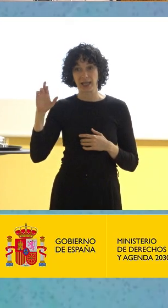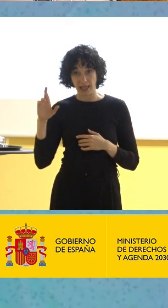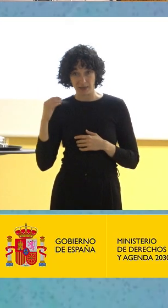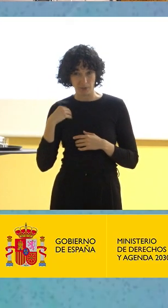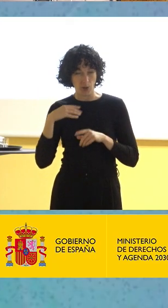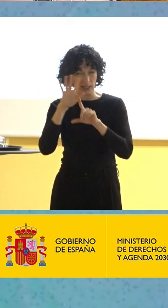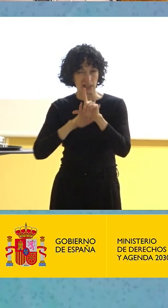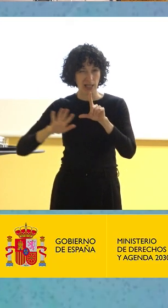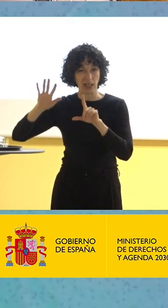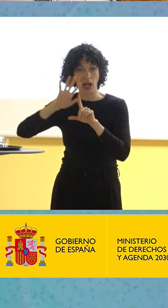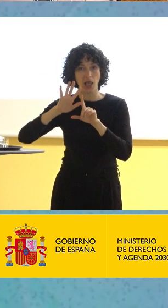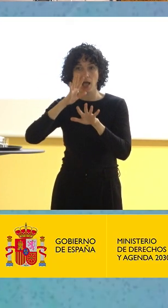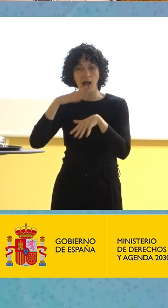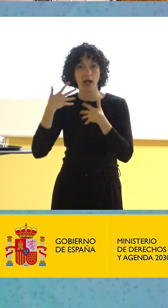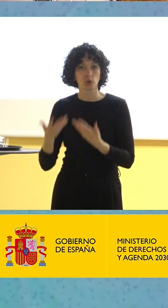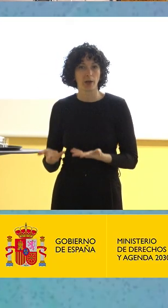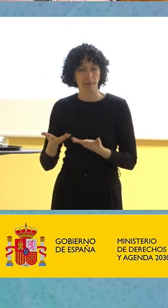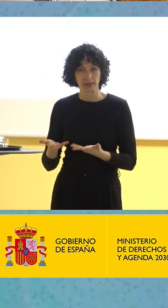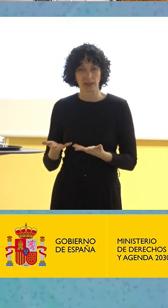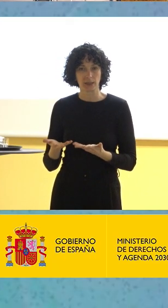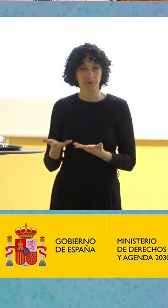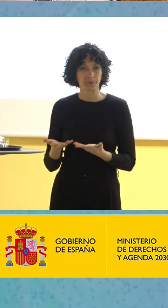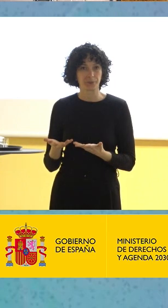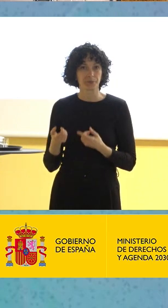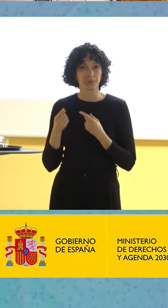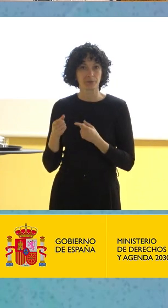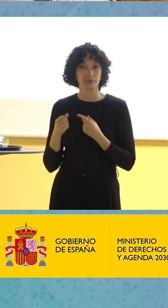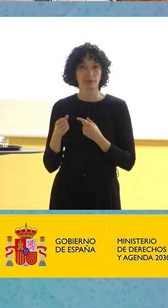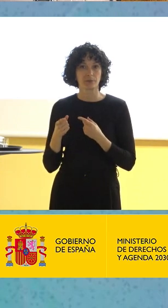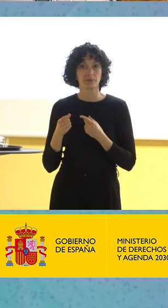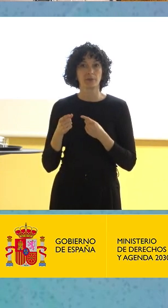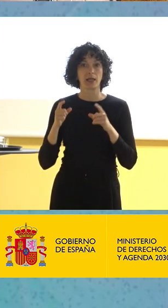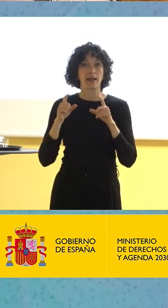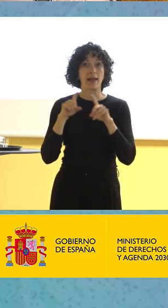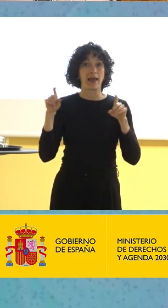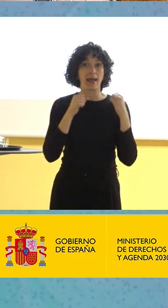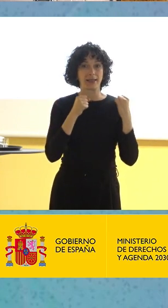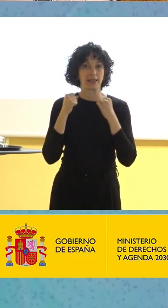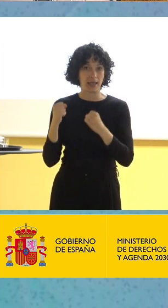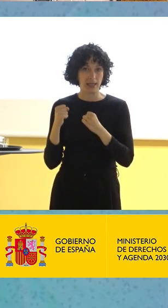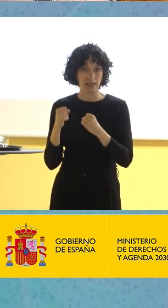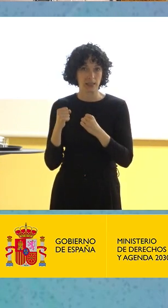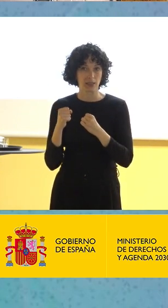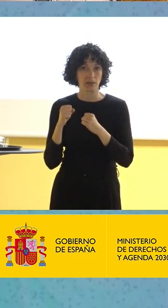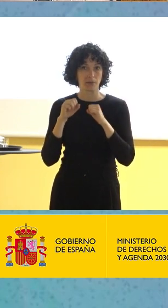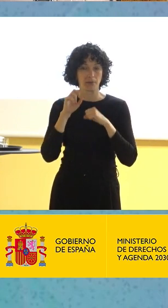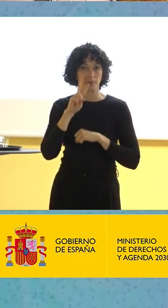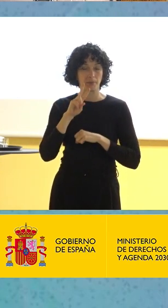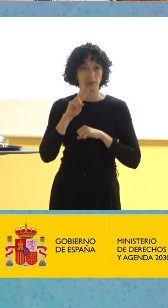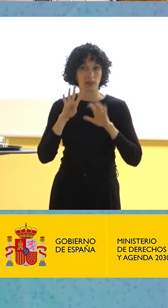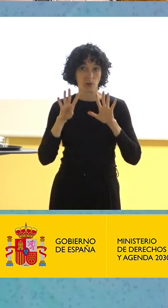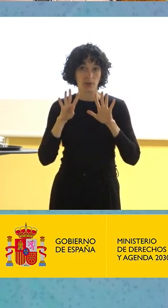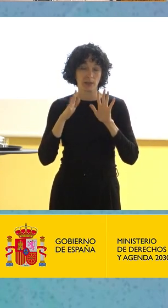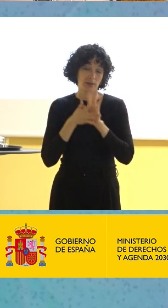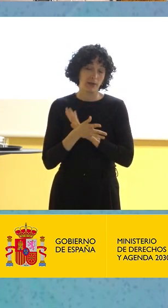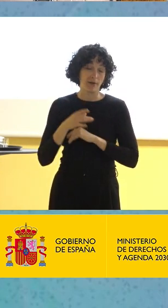estatal, actualmente incorpora 29 entidades, 29 enfermedades